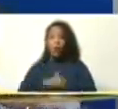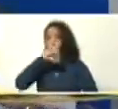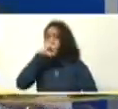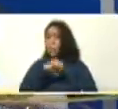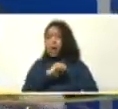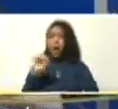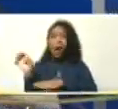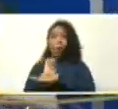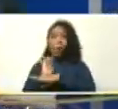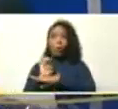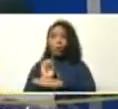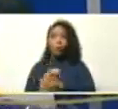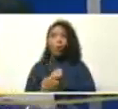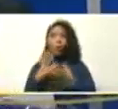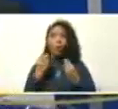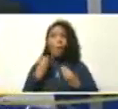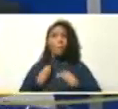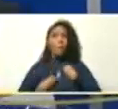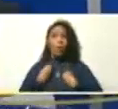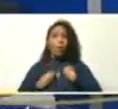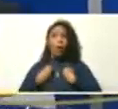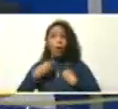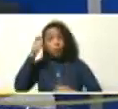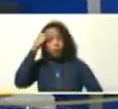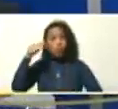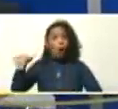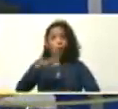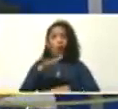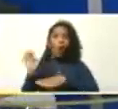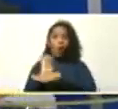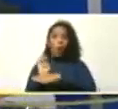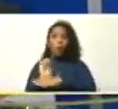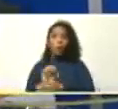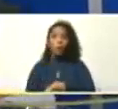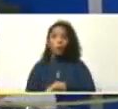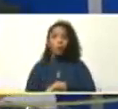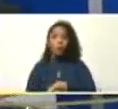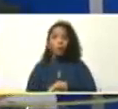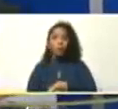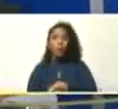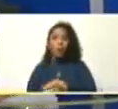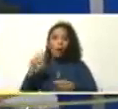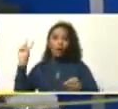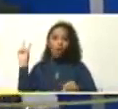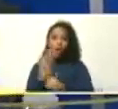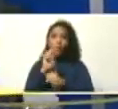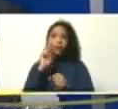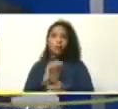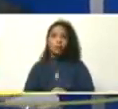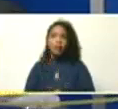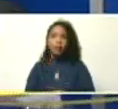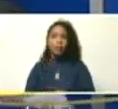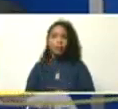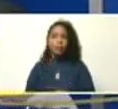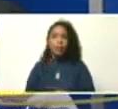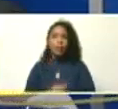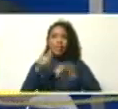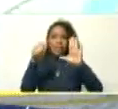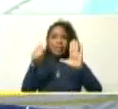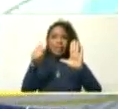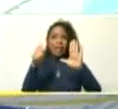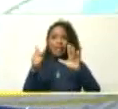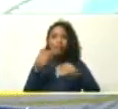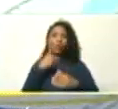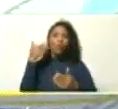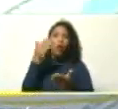Ecuador. Estamos muy preocupados por el pueblo de Ecuador. La violencia, más de 6